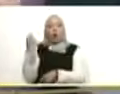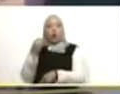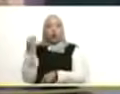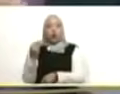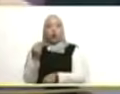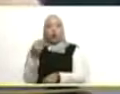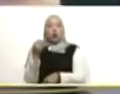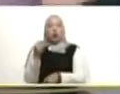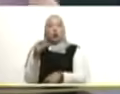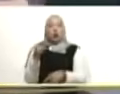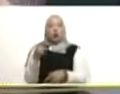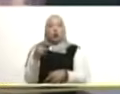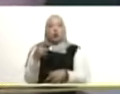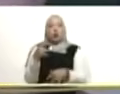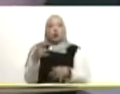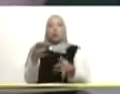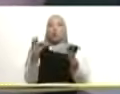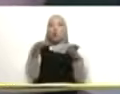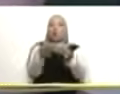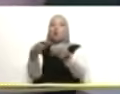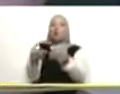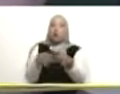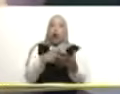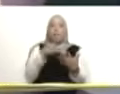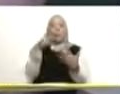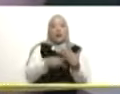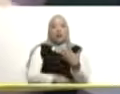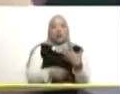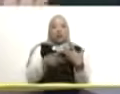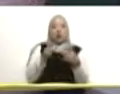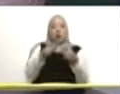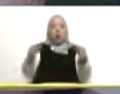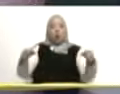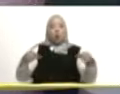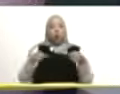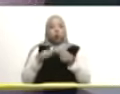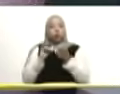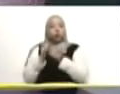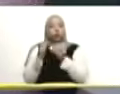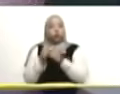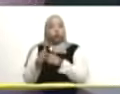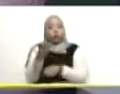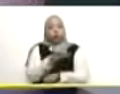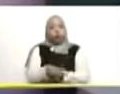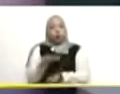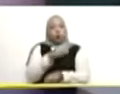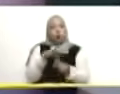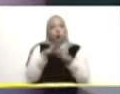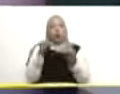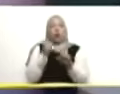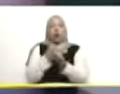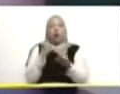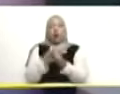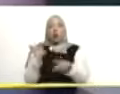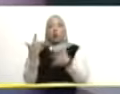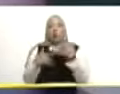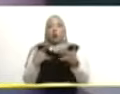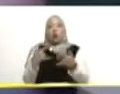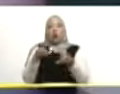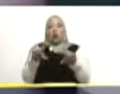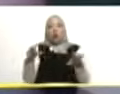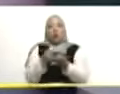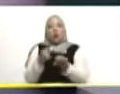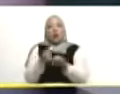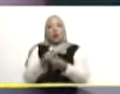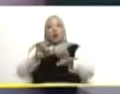juventud tendrá una red o ramificaciones en canchas, teatros, plazas aledañas, y que todas sean activadas para la lectura, para el